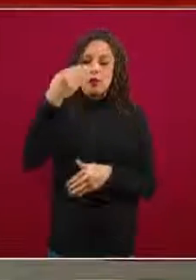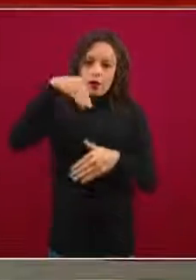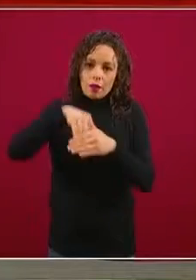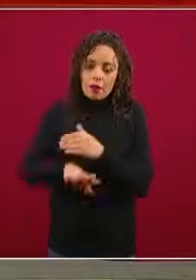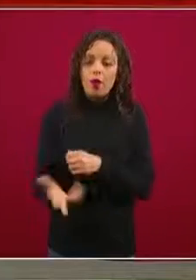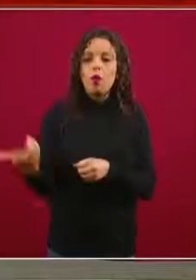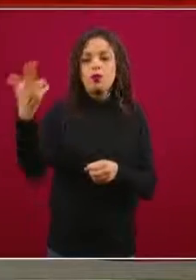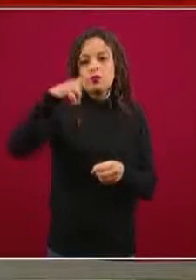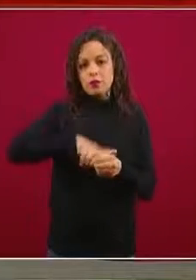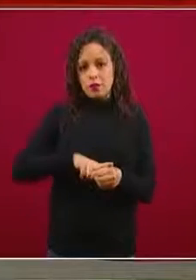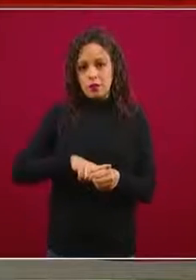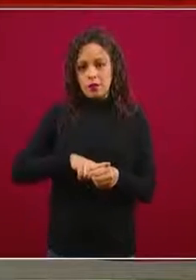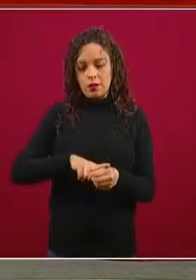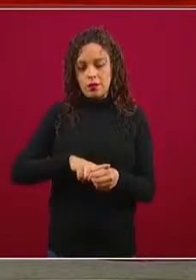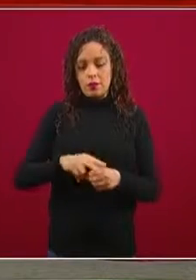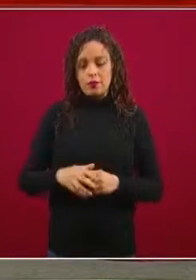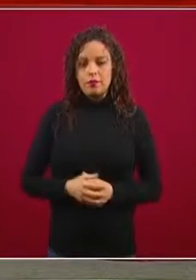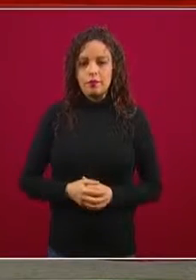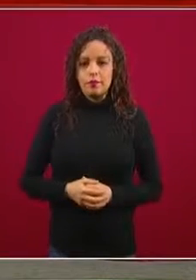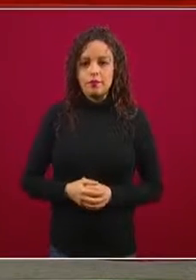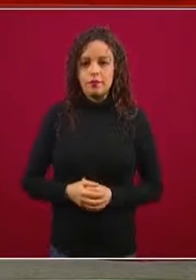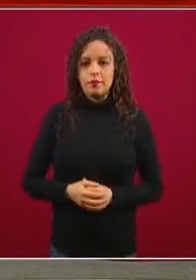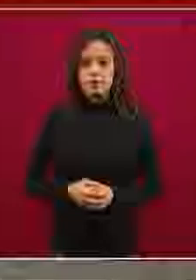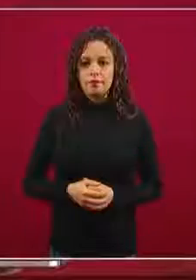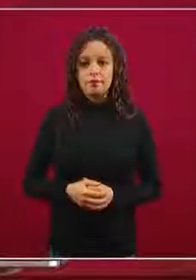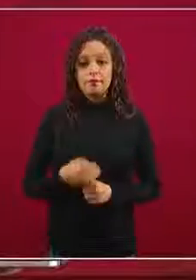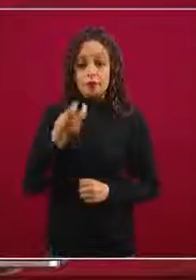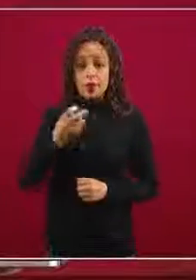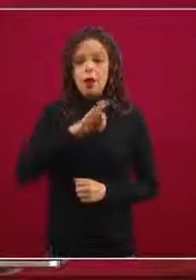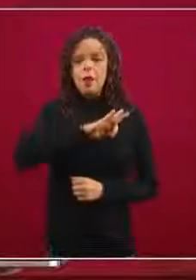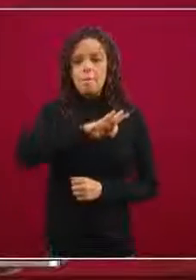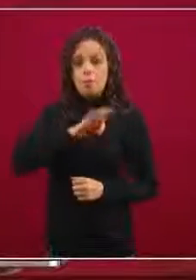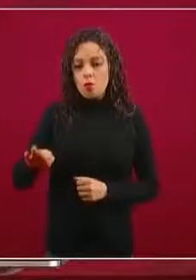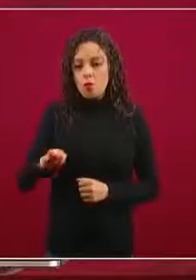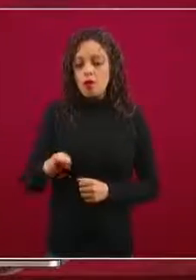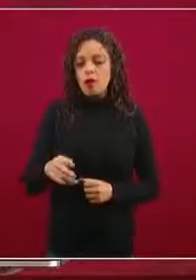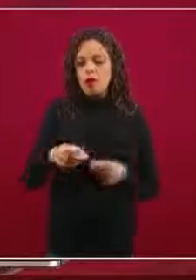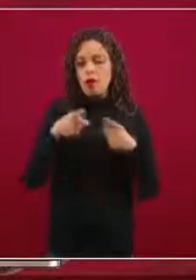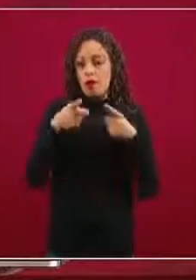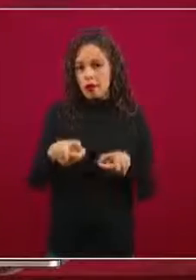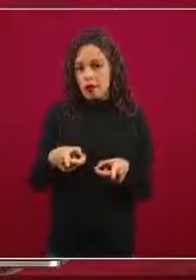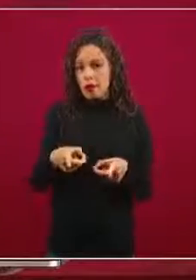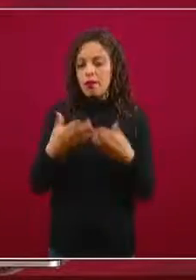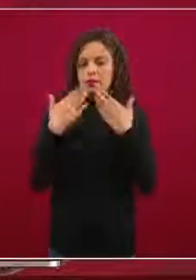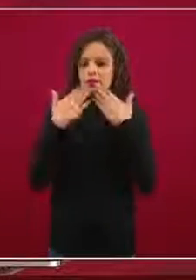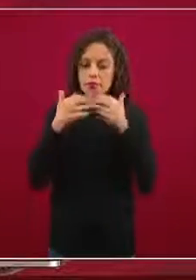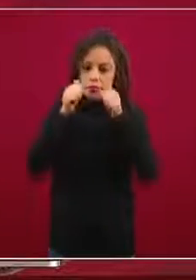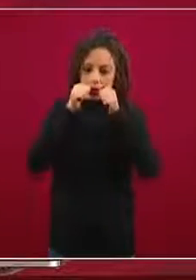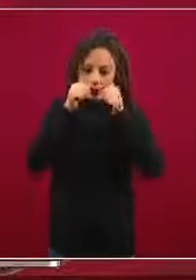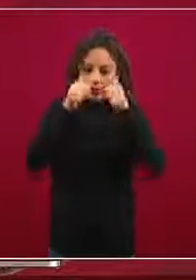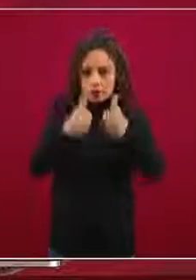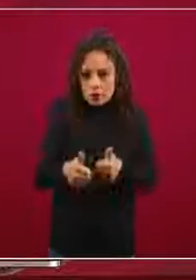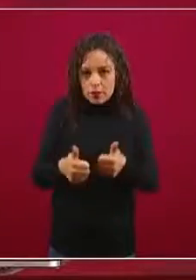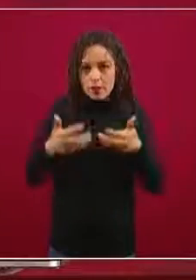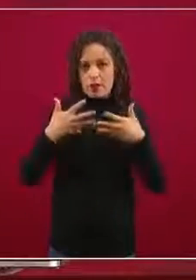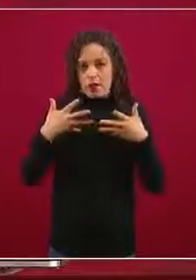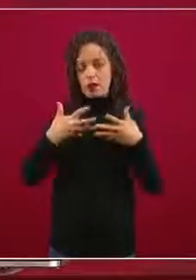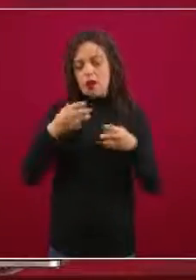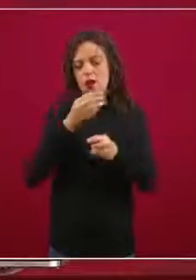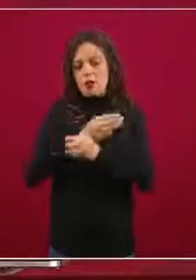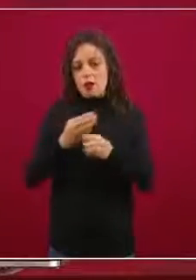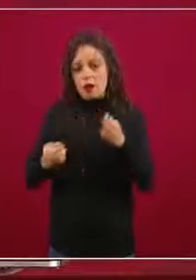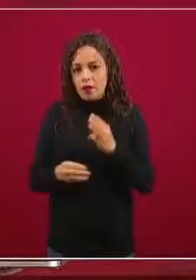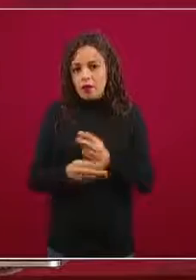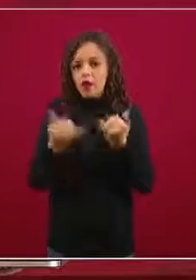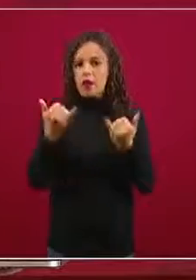y esto nos va a permitir que sea suficiente la disponibilidad de camas y otros recursos